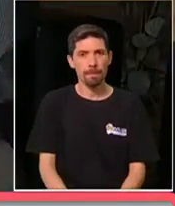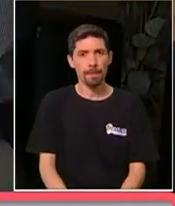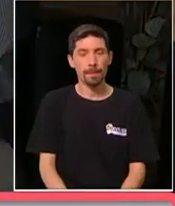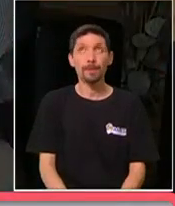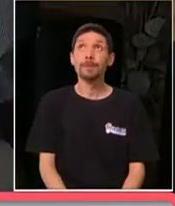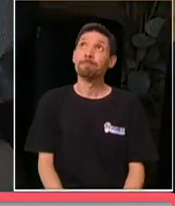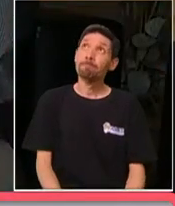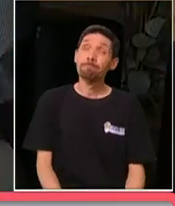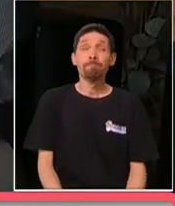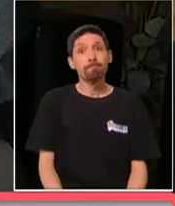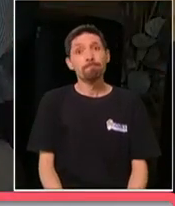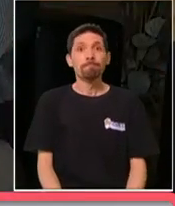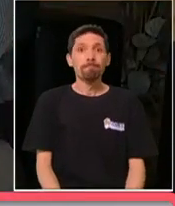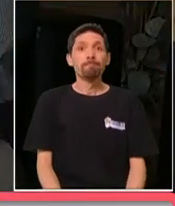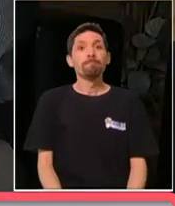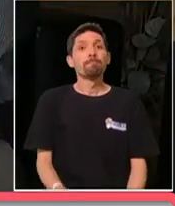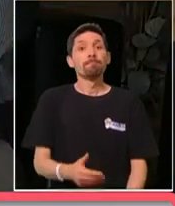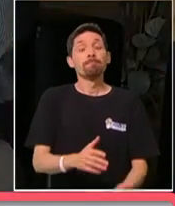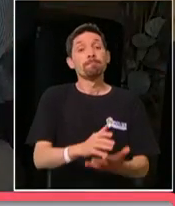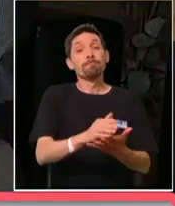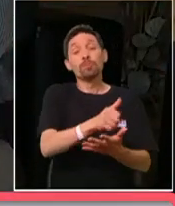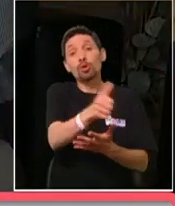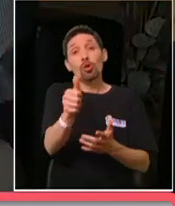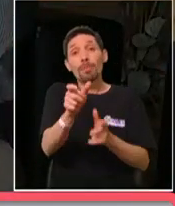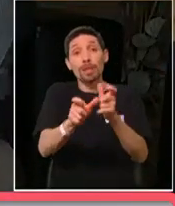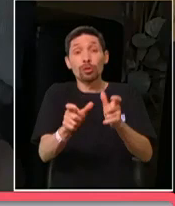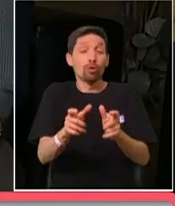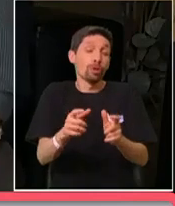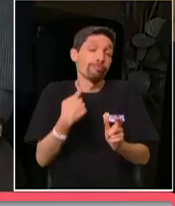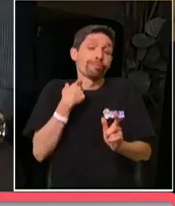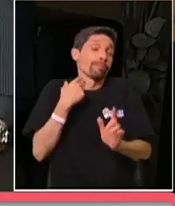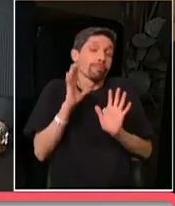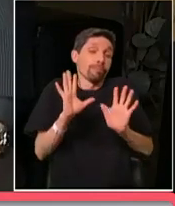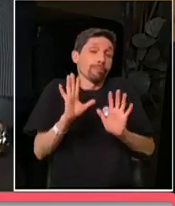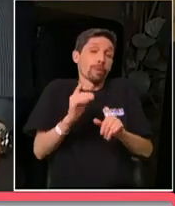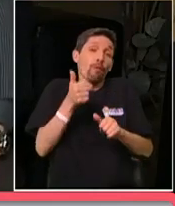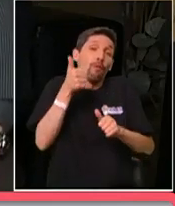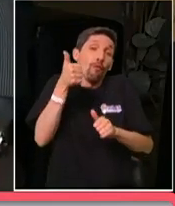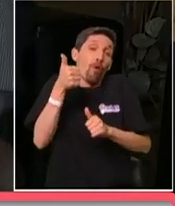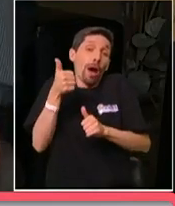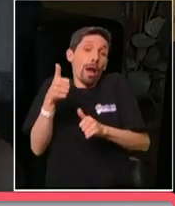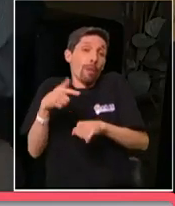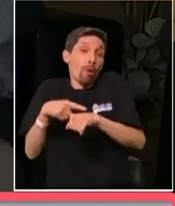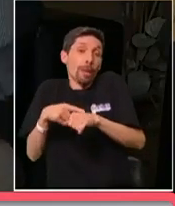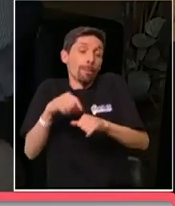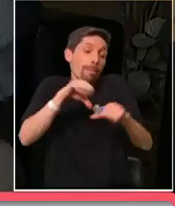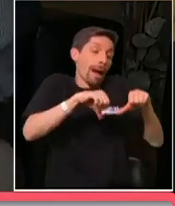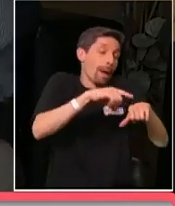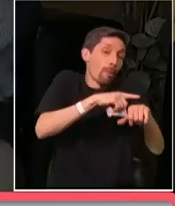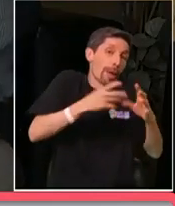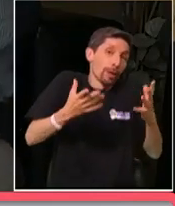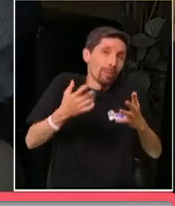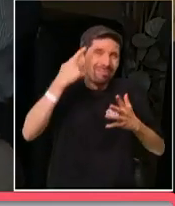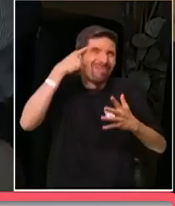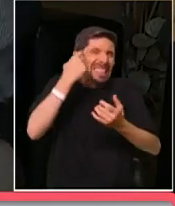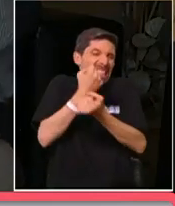Bueno, como todas las personas tienen malos momentos, tienen momentos donde piensan dejar muchas veces lo que